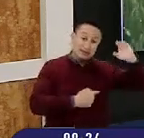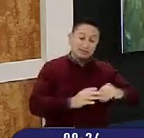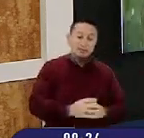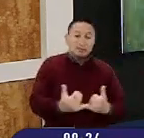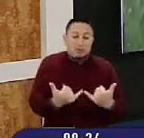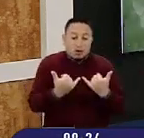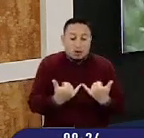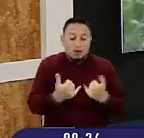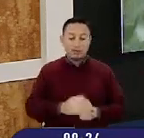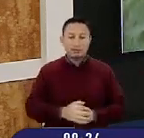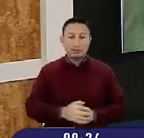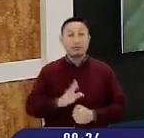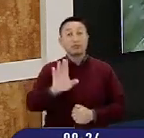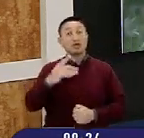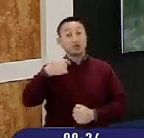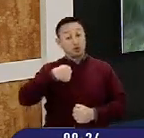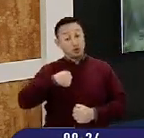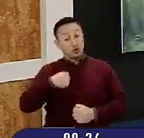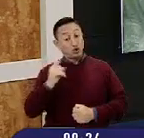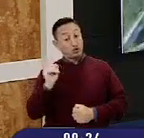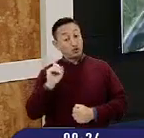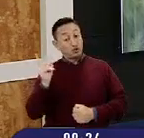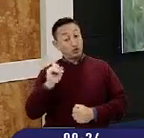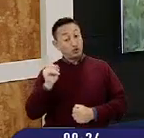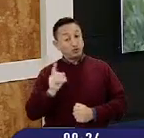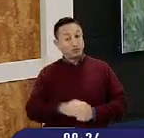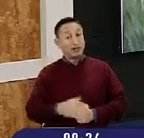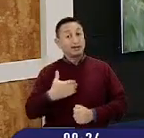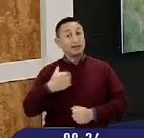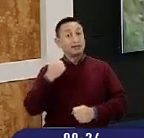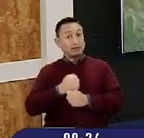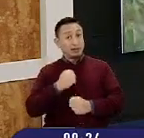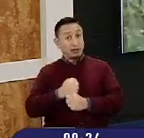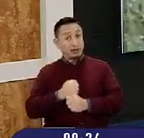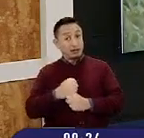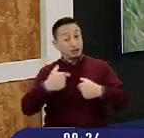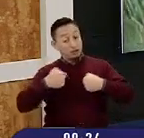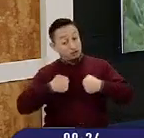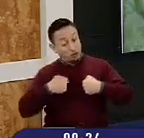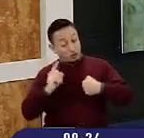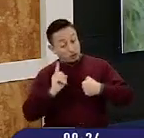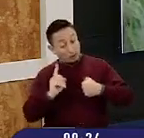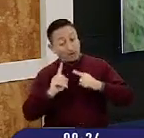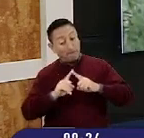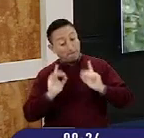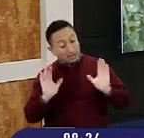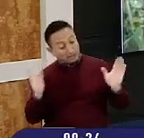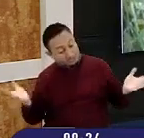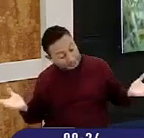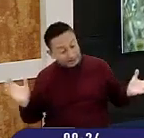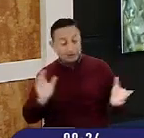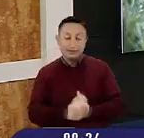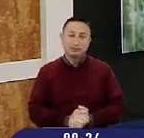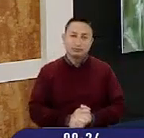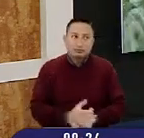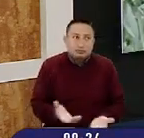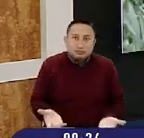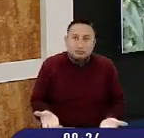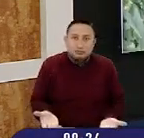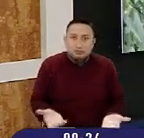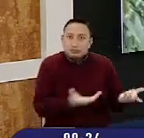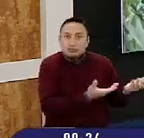la policía. Ojo, ojo, estoy trabajando, ¿no? No me compete, pero toca. No, pues para eso están.